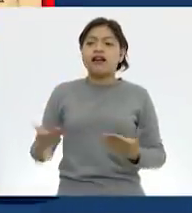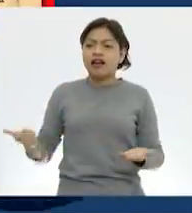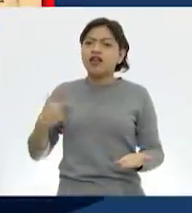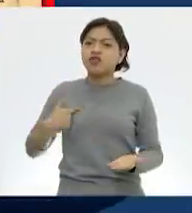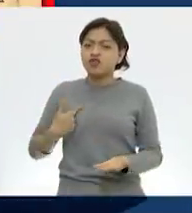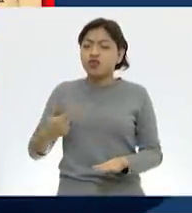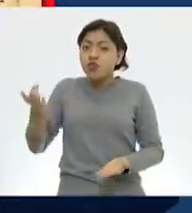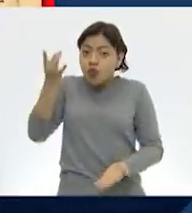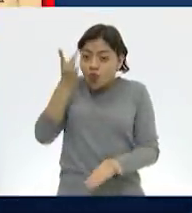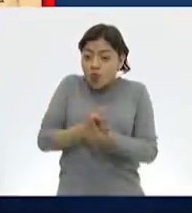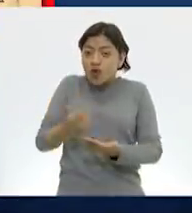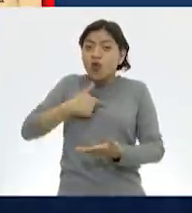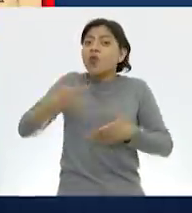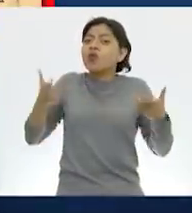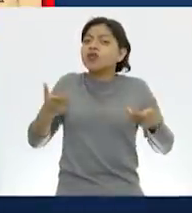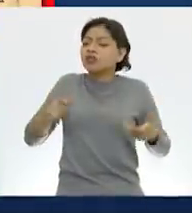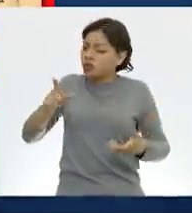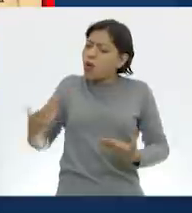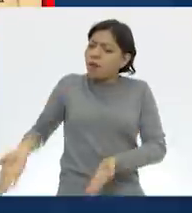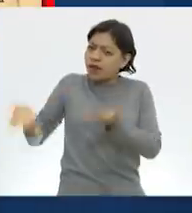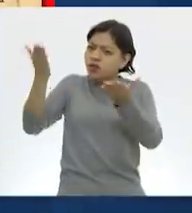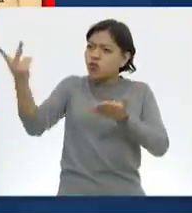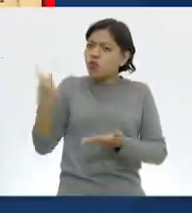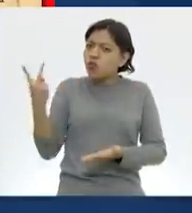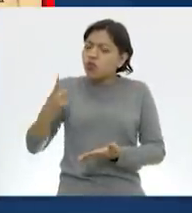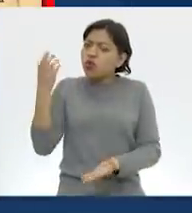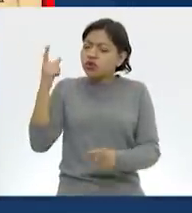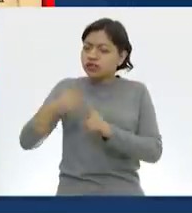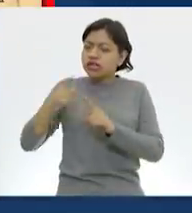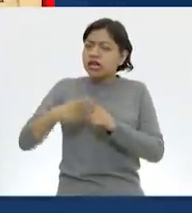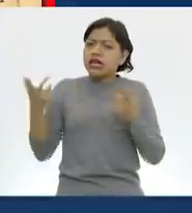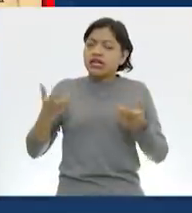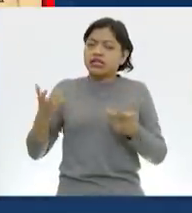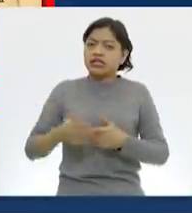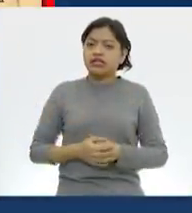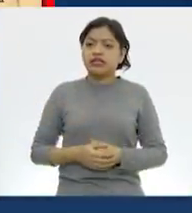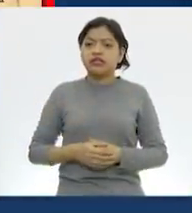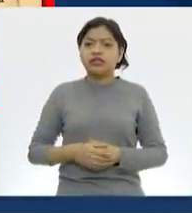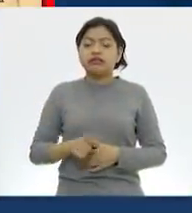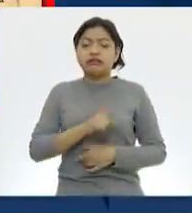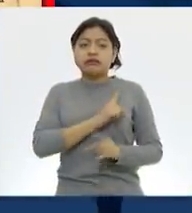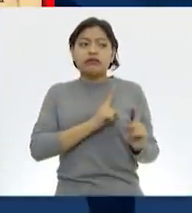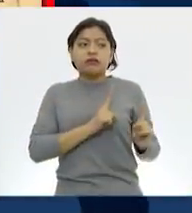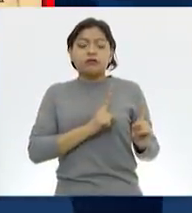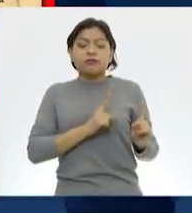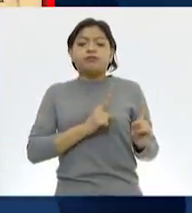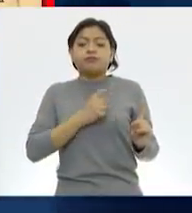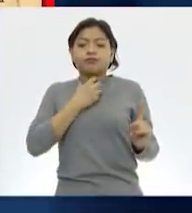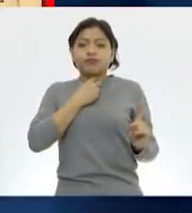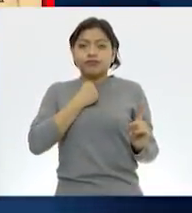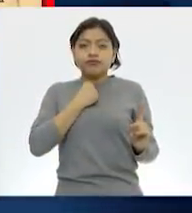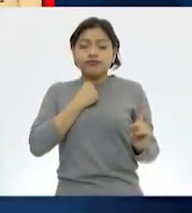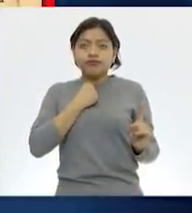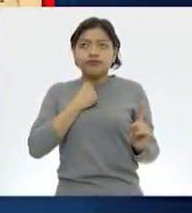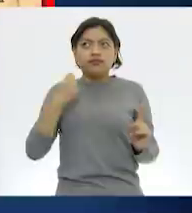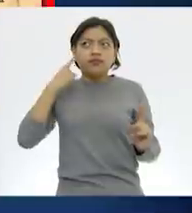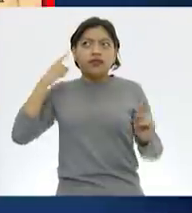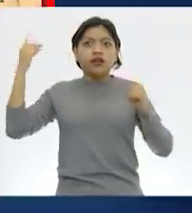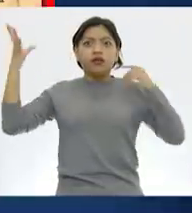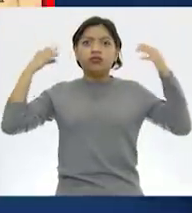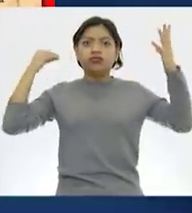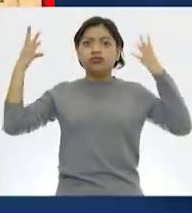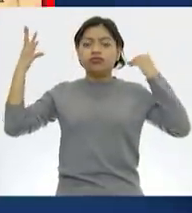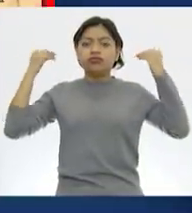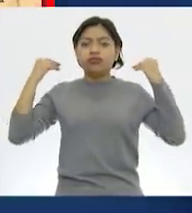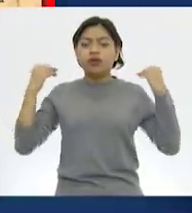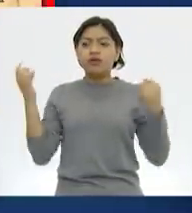todo. Al fin y al cabo, la tarea es de los dos. Mariano estaba lívido. Los chillidos continuaban y a él